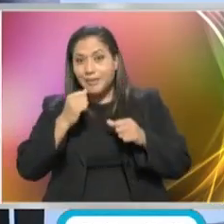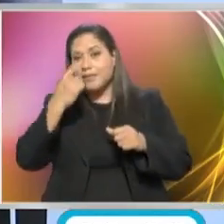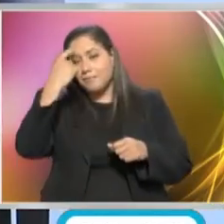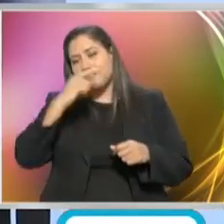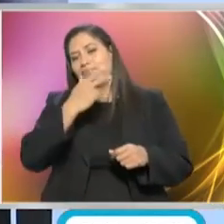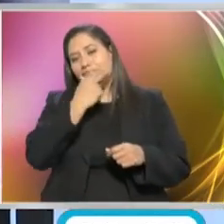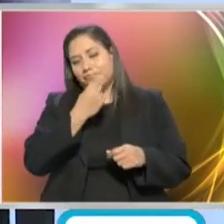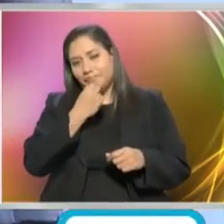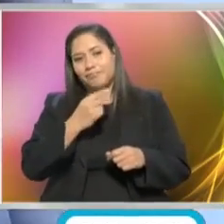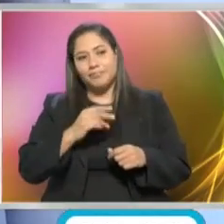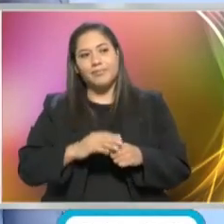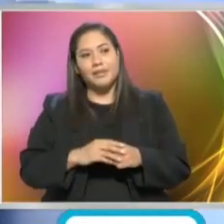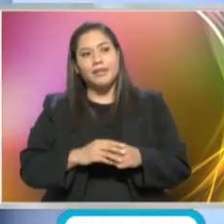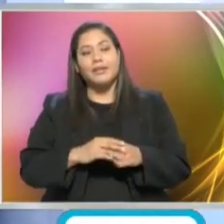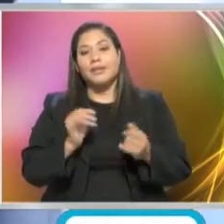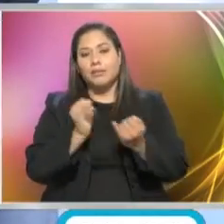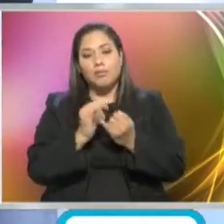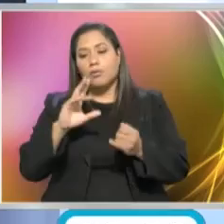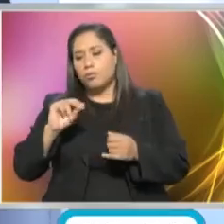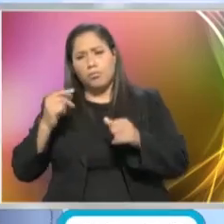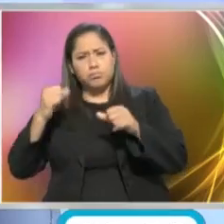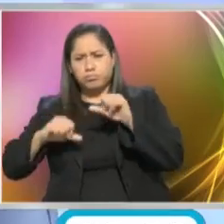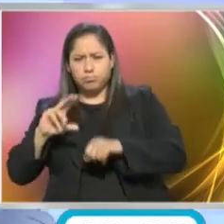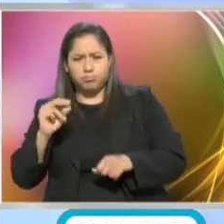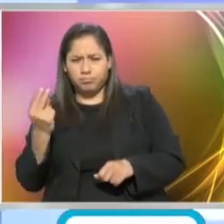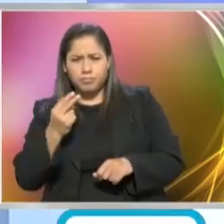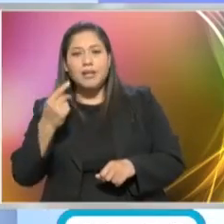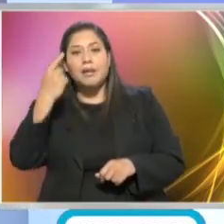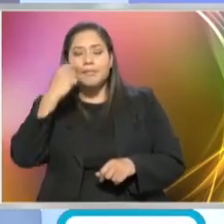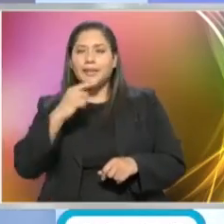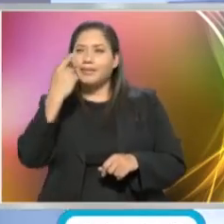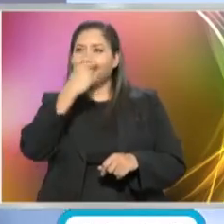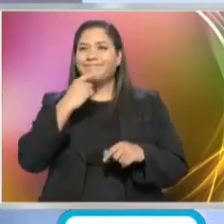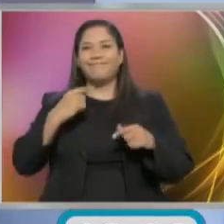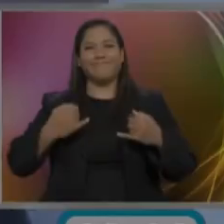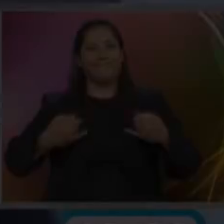quirúrgicos, estéticos y también los no quirúrgicos, por supuesto, para verse cada día mejor.